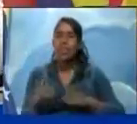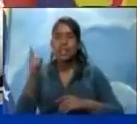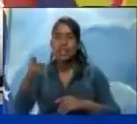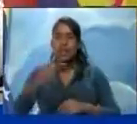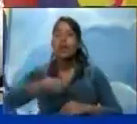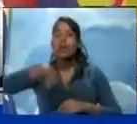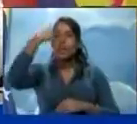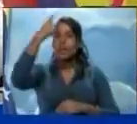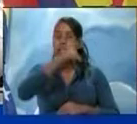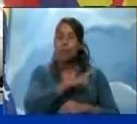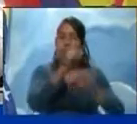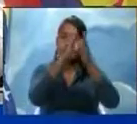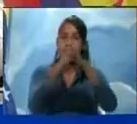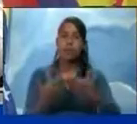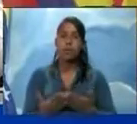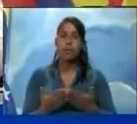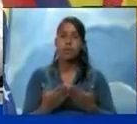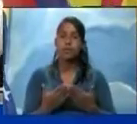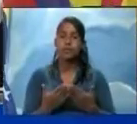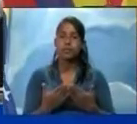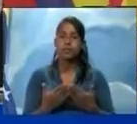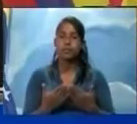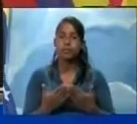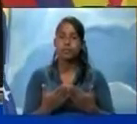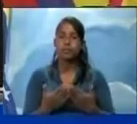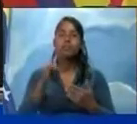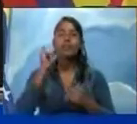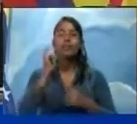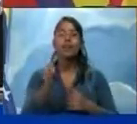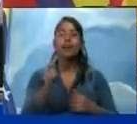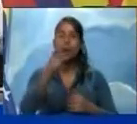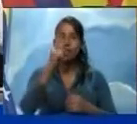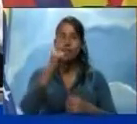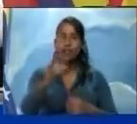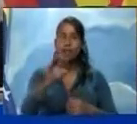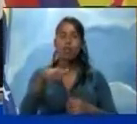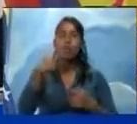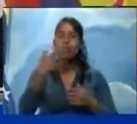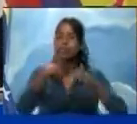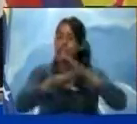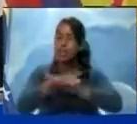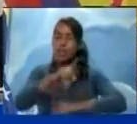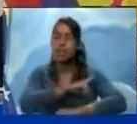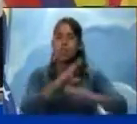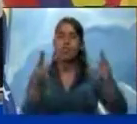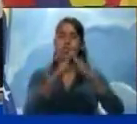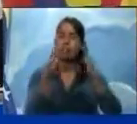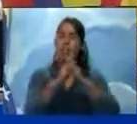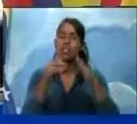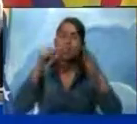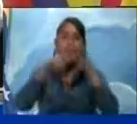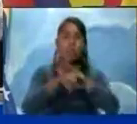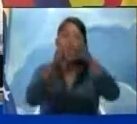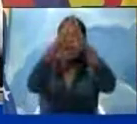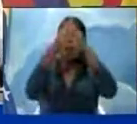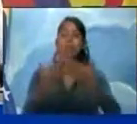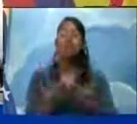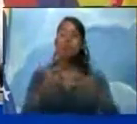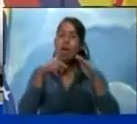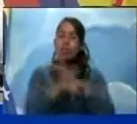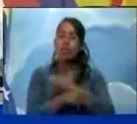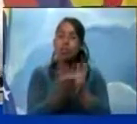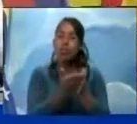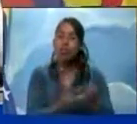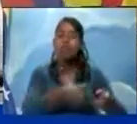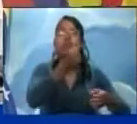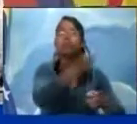se avergonzaba de la Biblia. Y él cuando salía de su casa metía la Biblia dentro de una